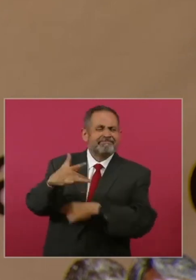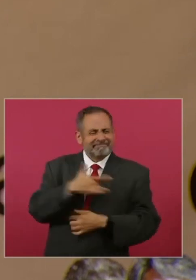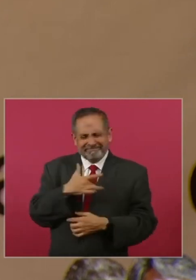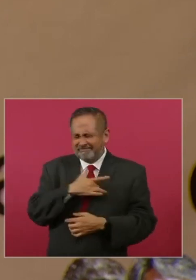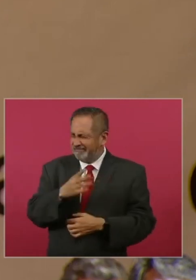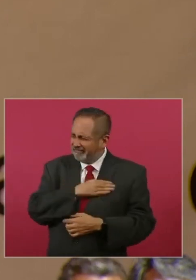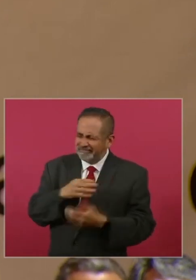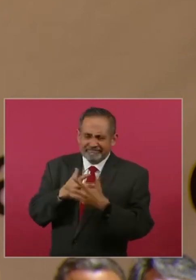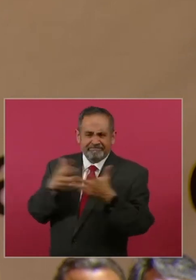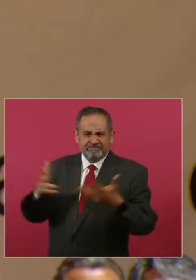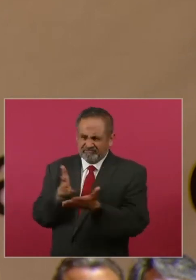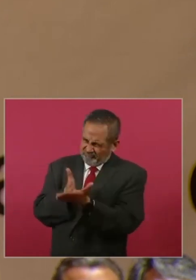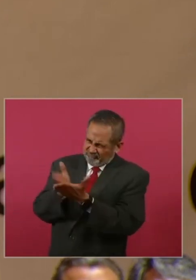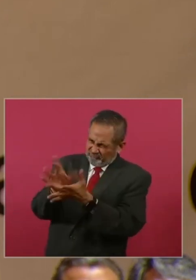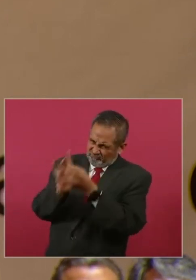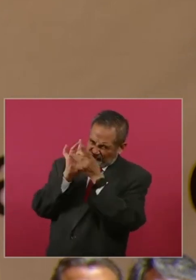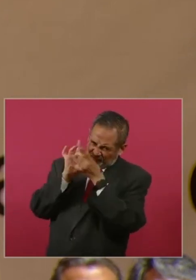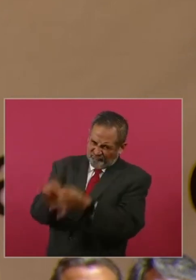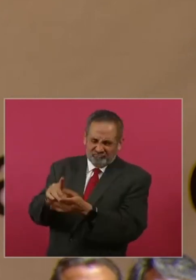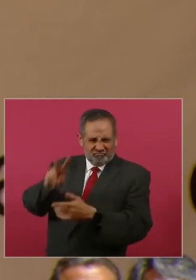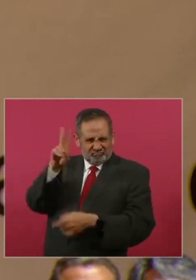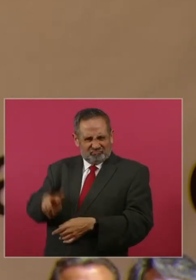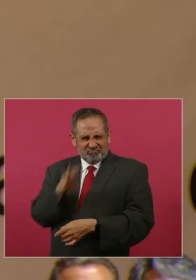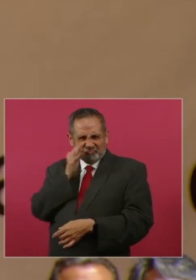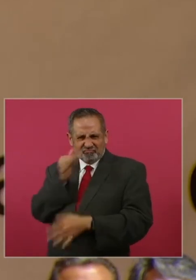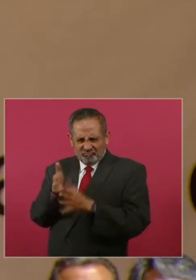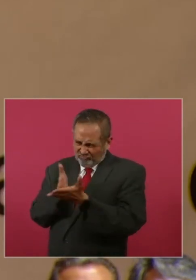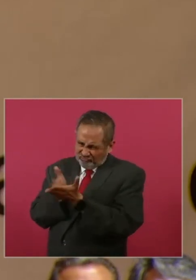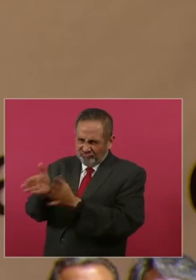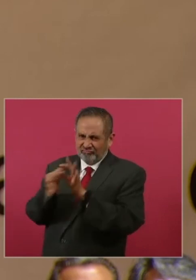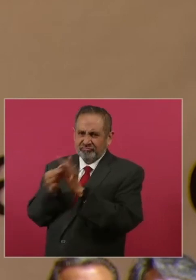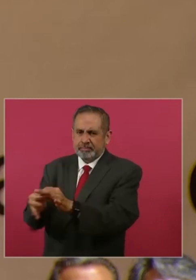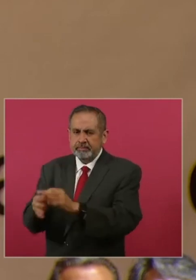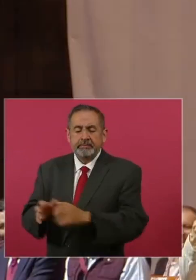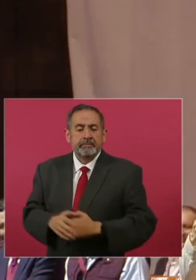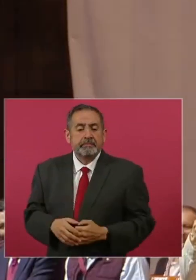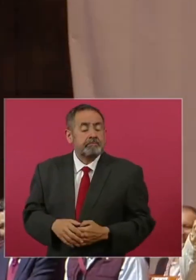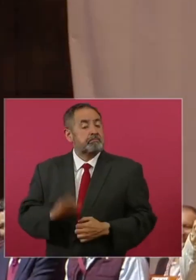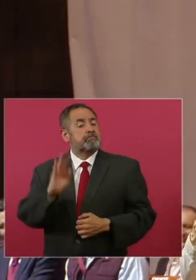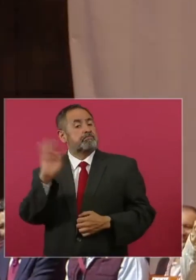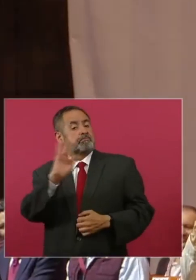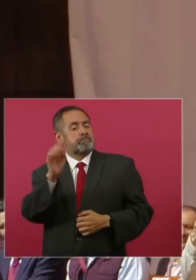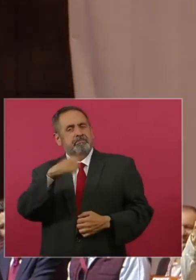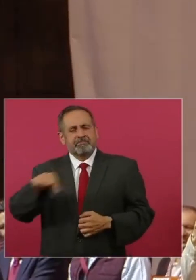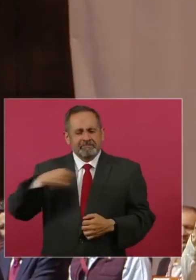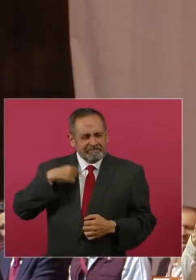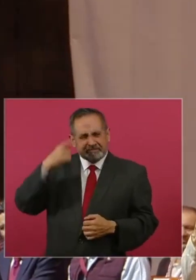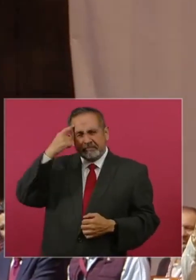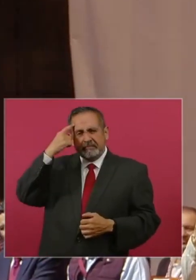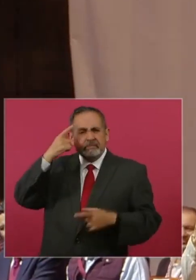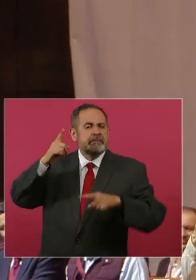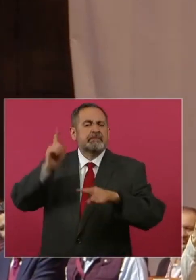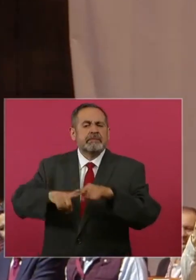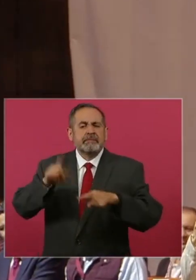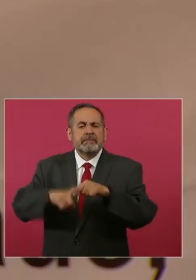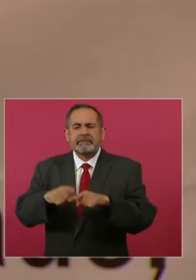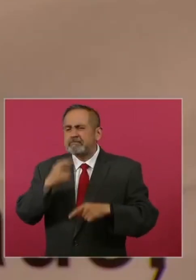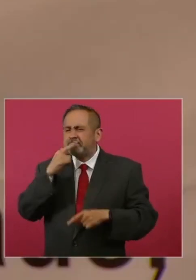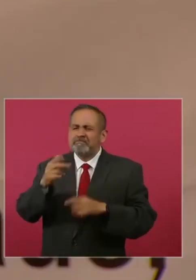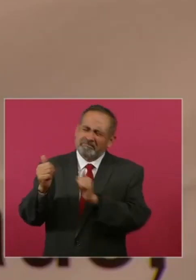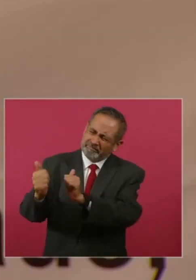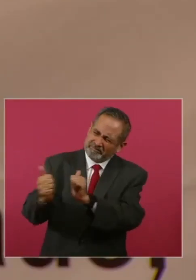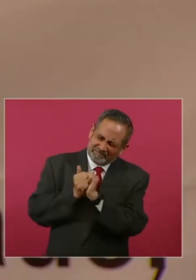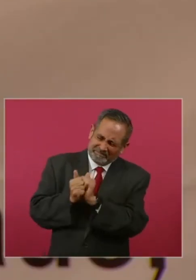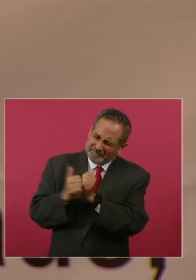is the y la lealtad verdadera. And the loyalty of truth. Si nos preguntamos quién es nuestro mejor